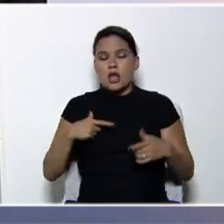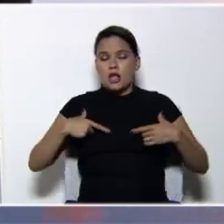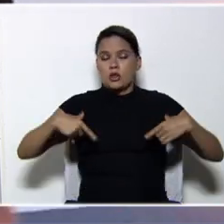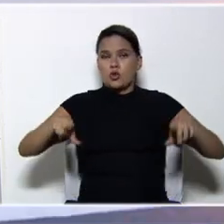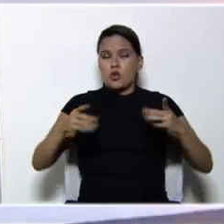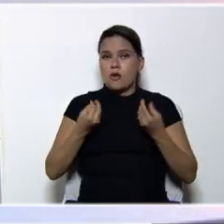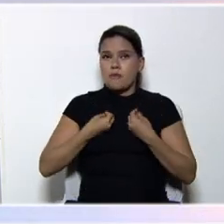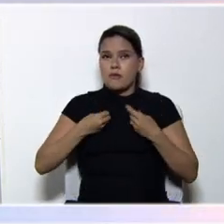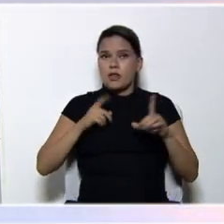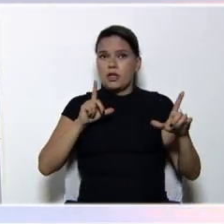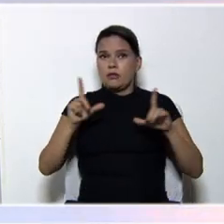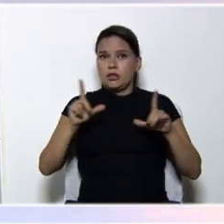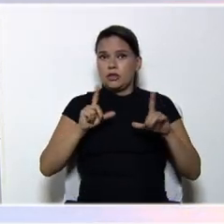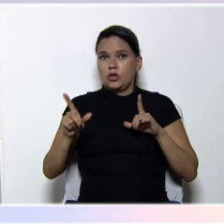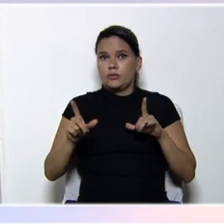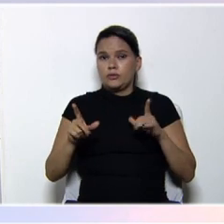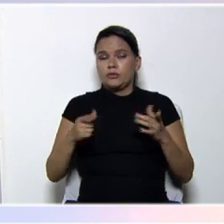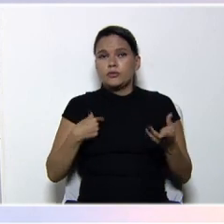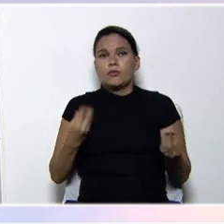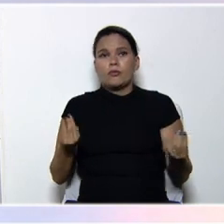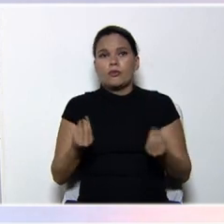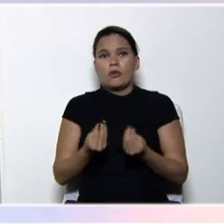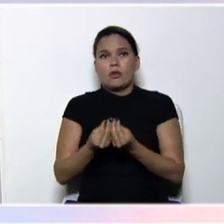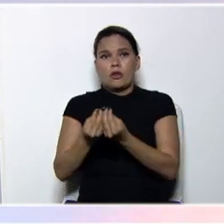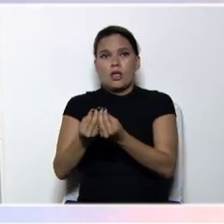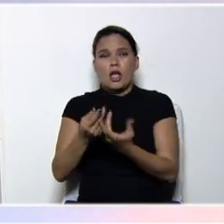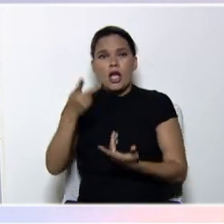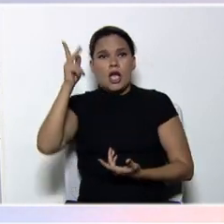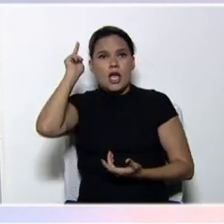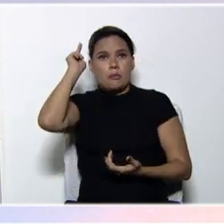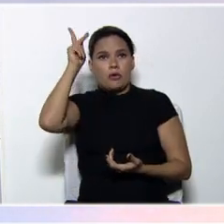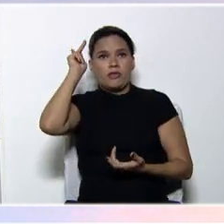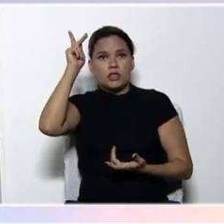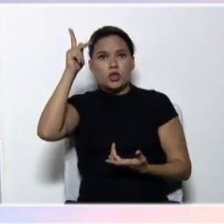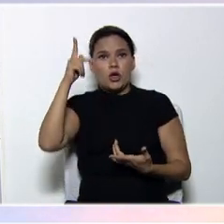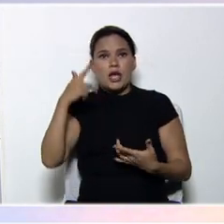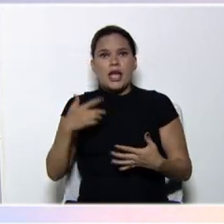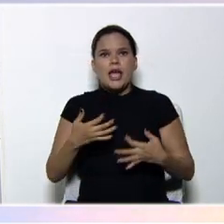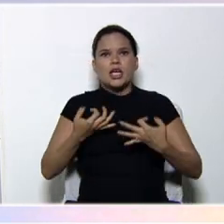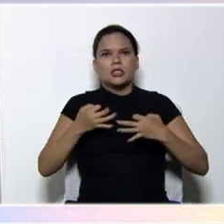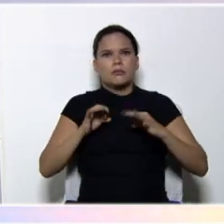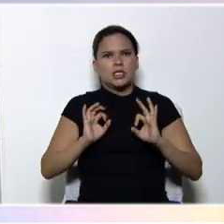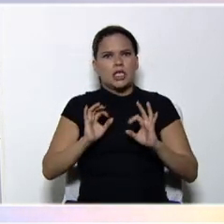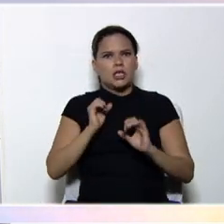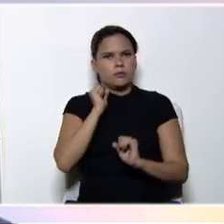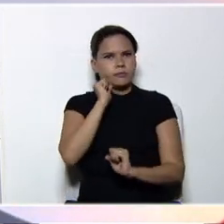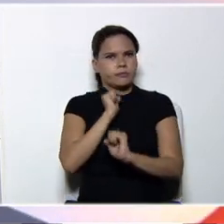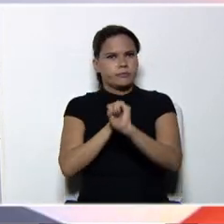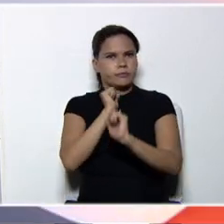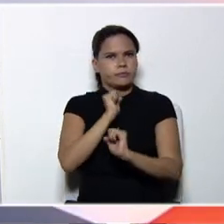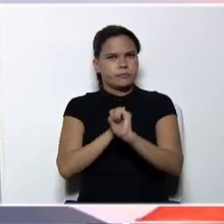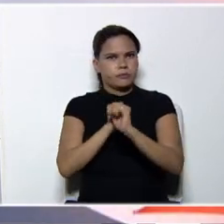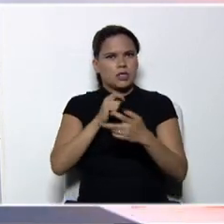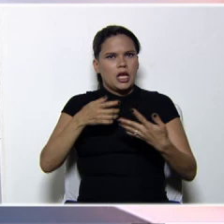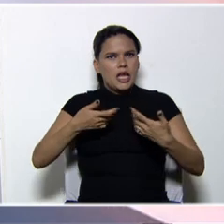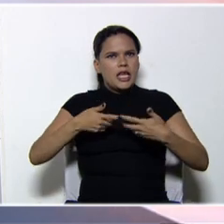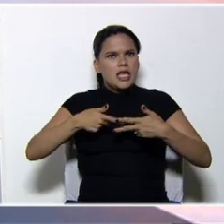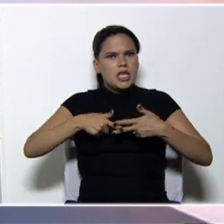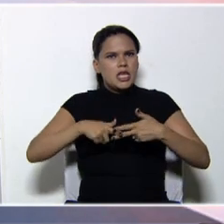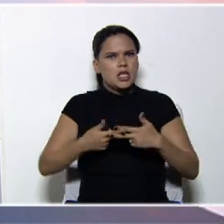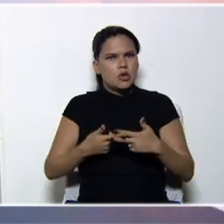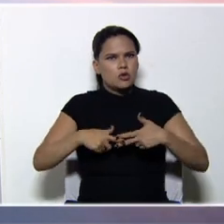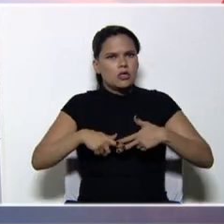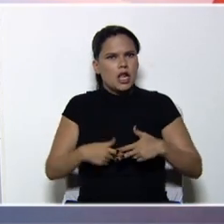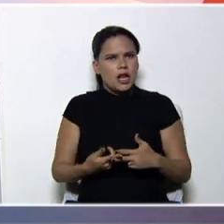nos acompañará el profesor Reinaldo Rodríguez, especialista en máquinas industriales, para que nosotros podamos